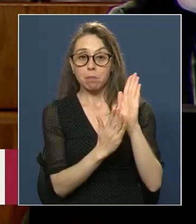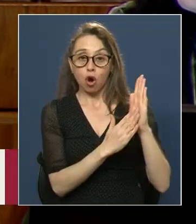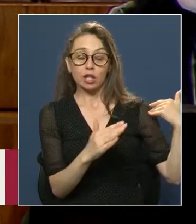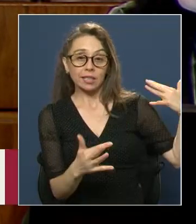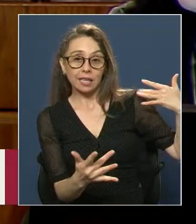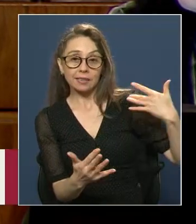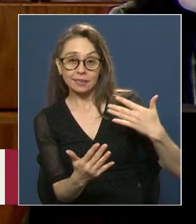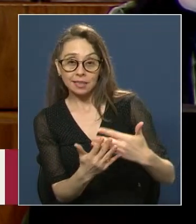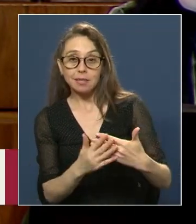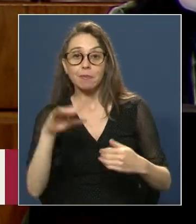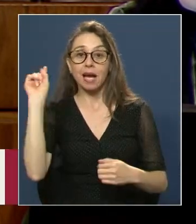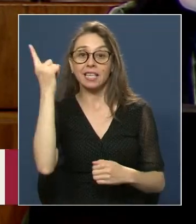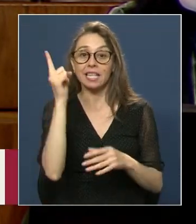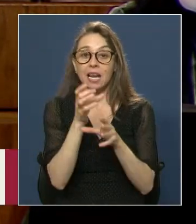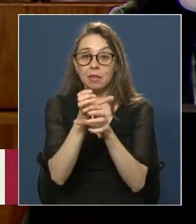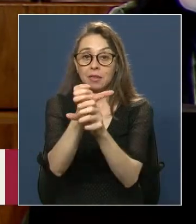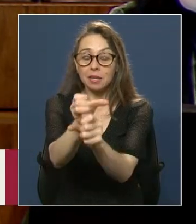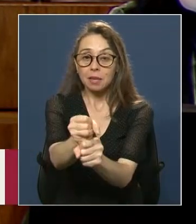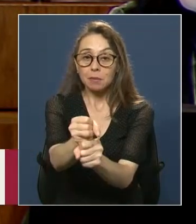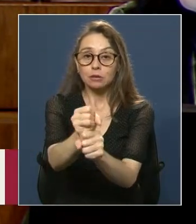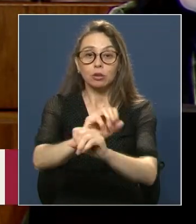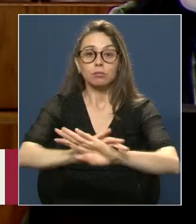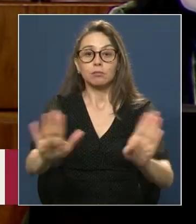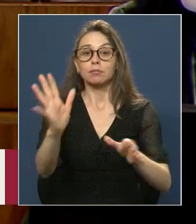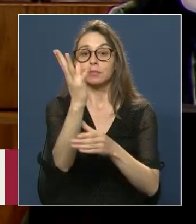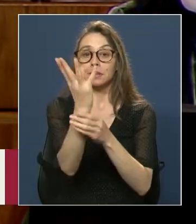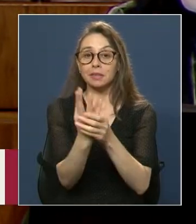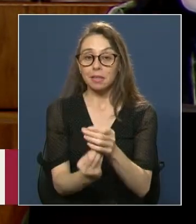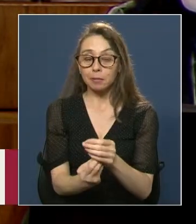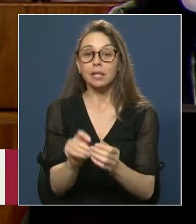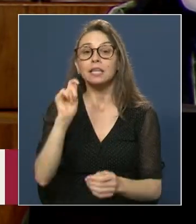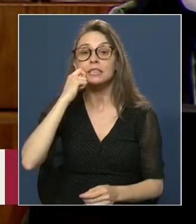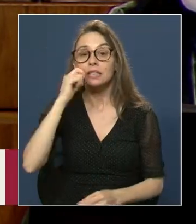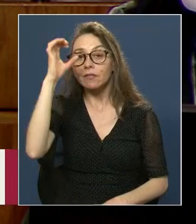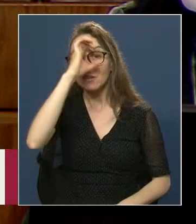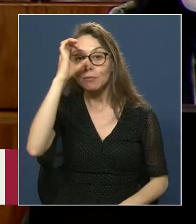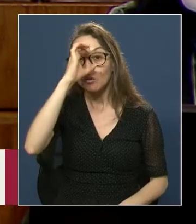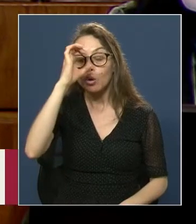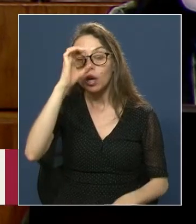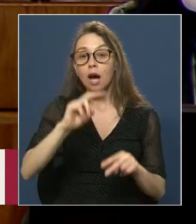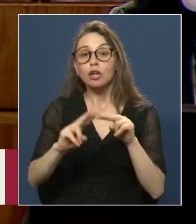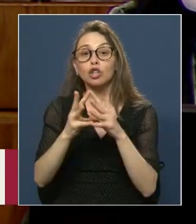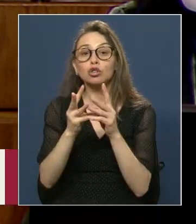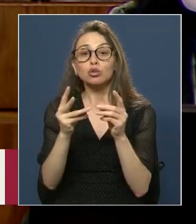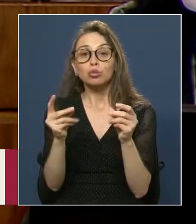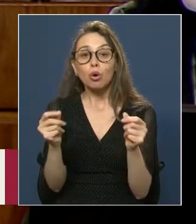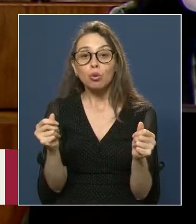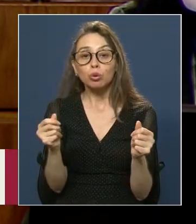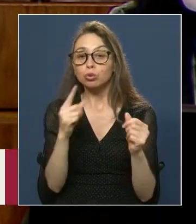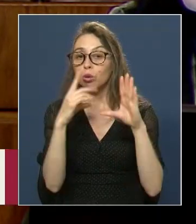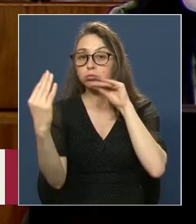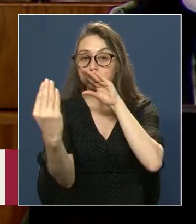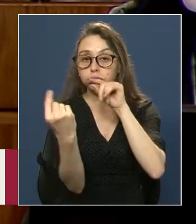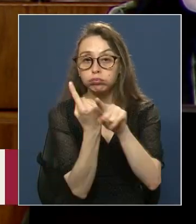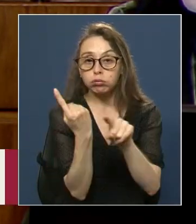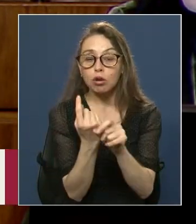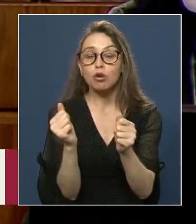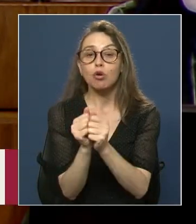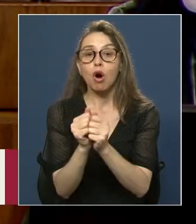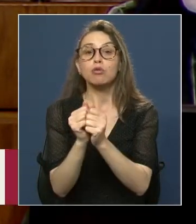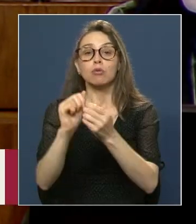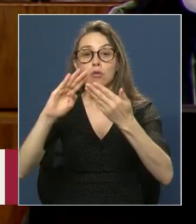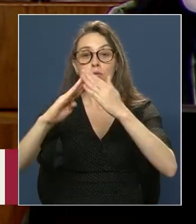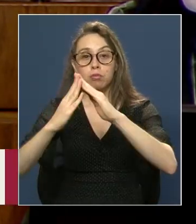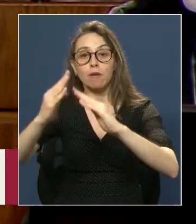sistemáticas y generalizadas de represión terminen. Y eso significa buscar una solución dialogada con el pueblo